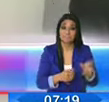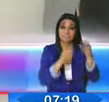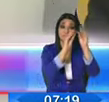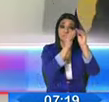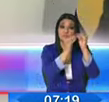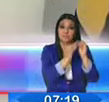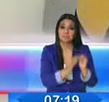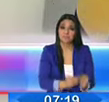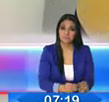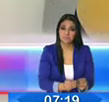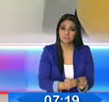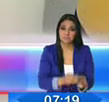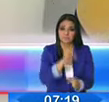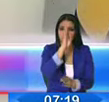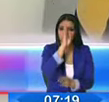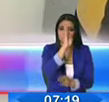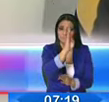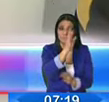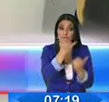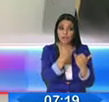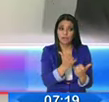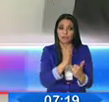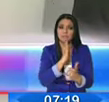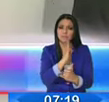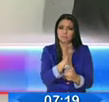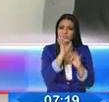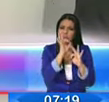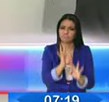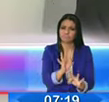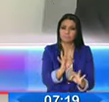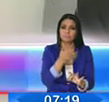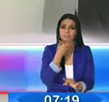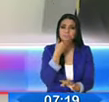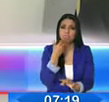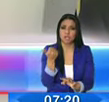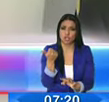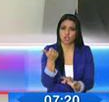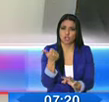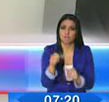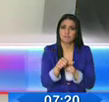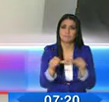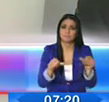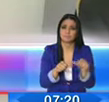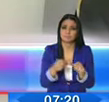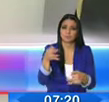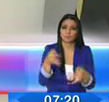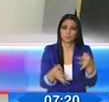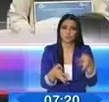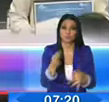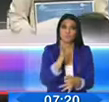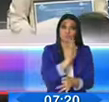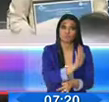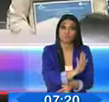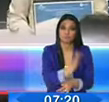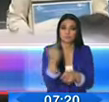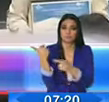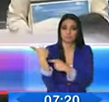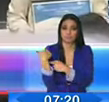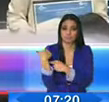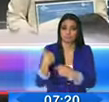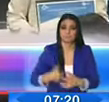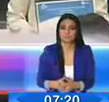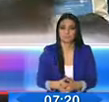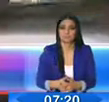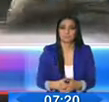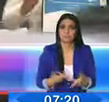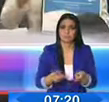actual va a garantizar que siempre tengan la mejor administración de justicia en sus manos más tarde ratificó su